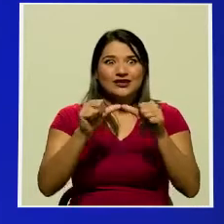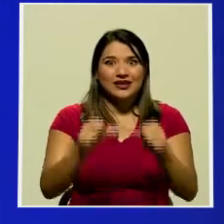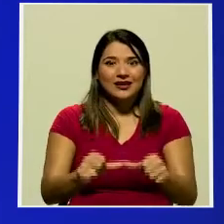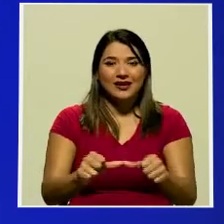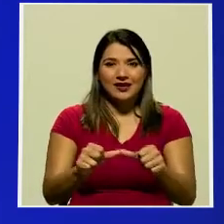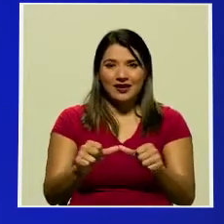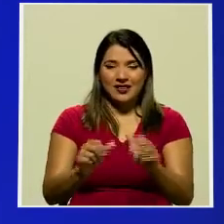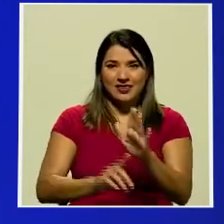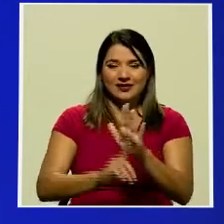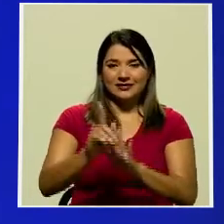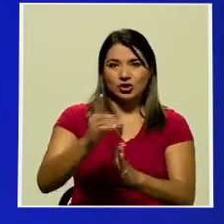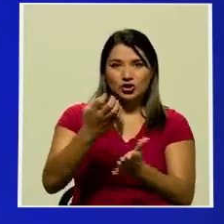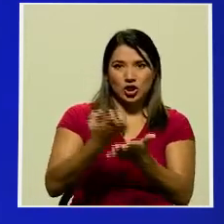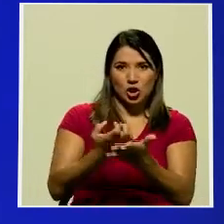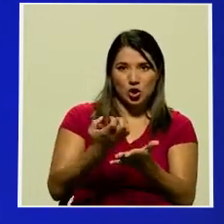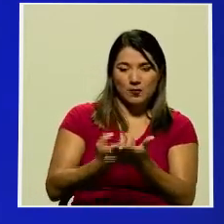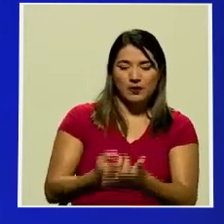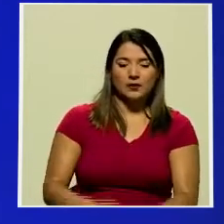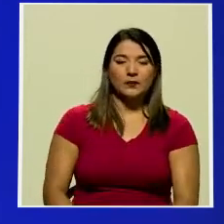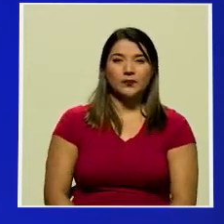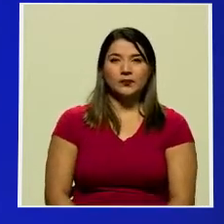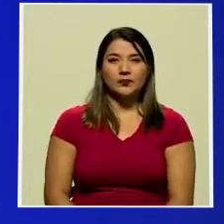en las perspectivas entre países.